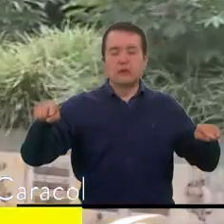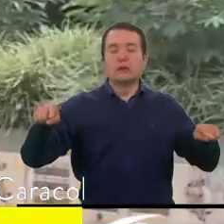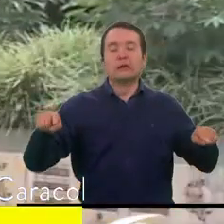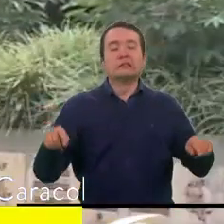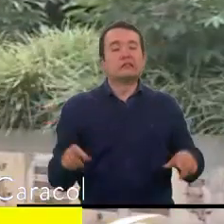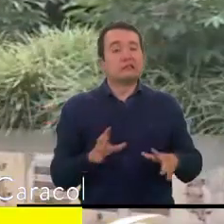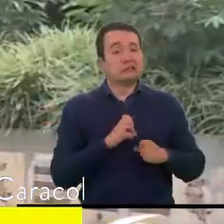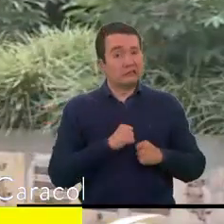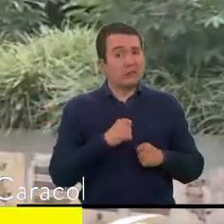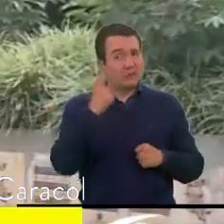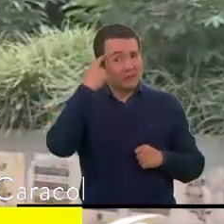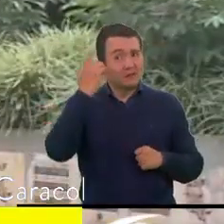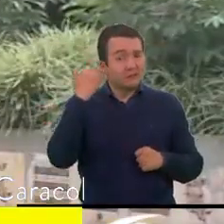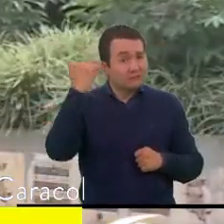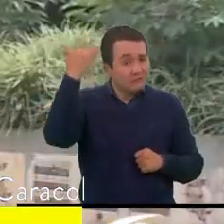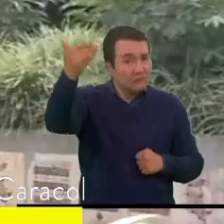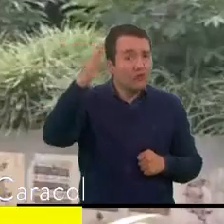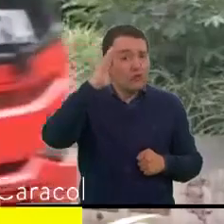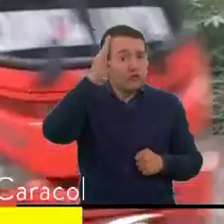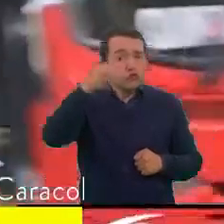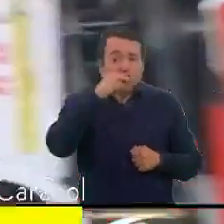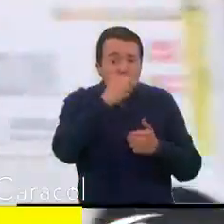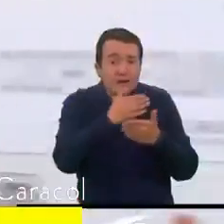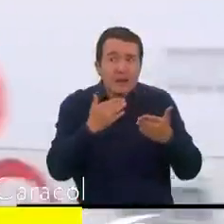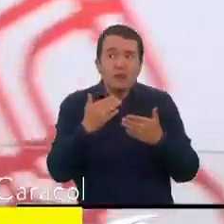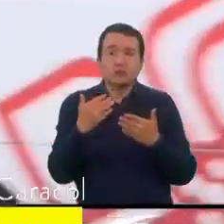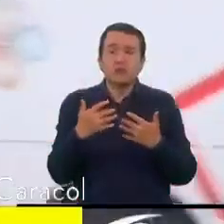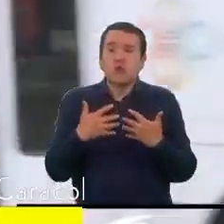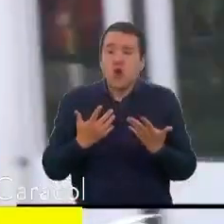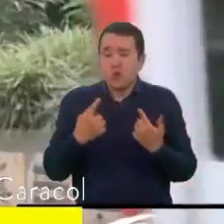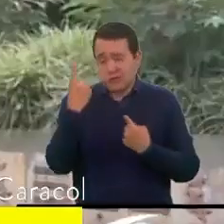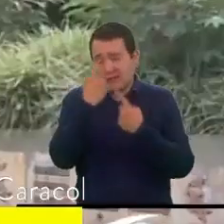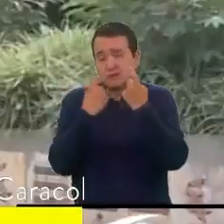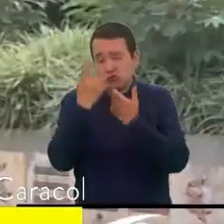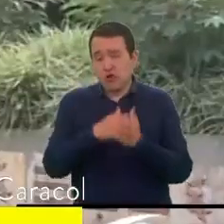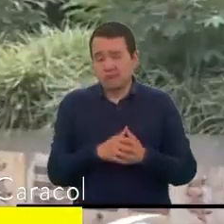el futuro de nuestros niños, de nuestros estudiantes. Información desde la capital de Antioquia, Andrés Noreña, Noticias Caracol.